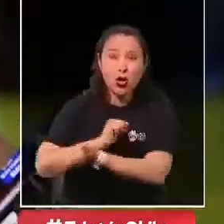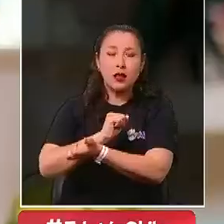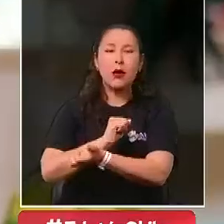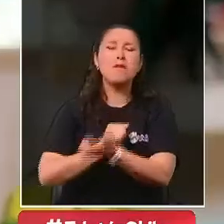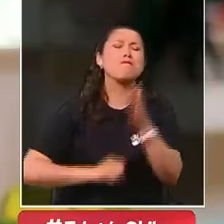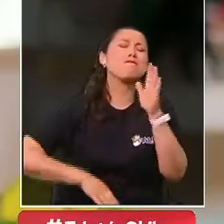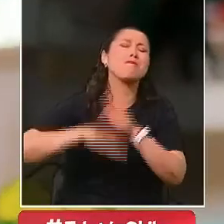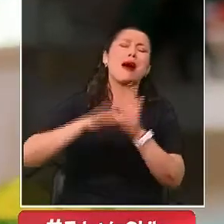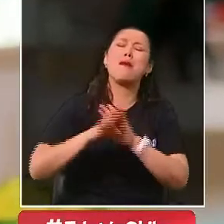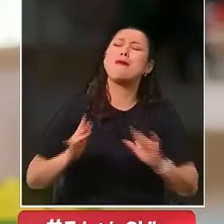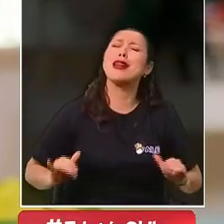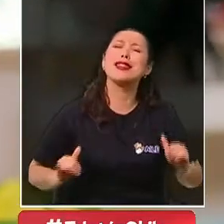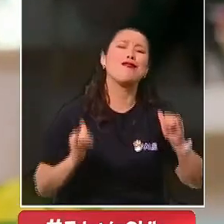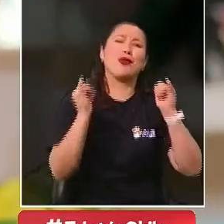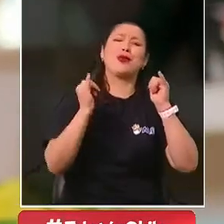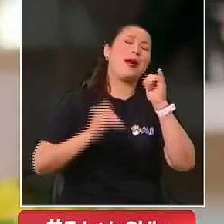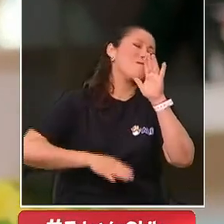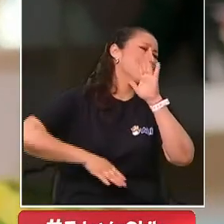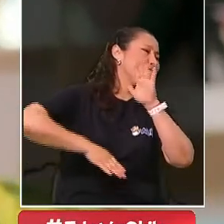pasa.